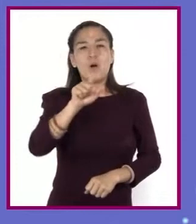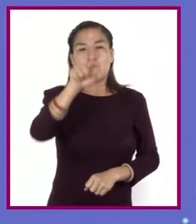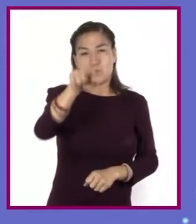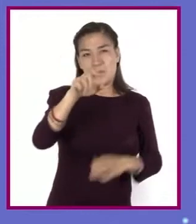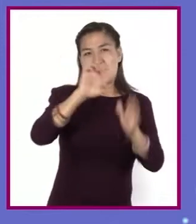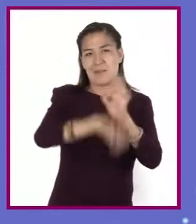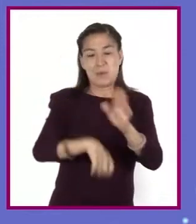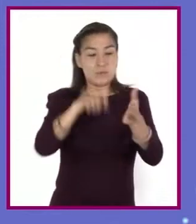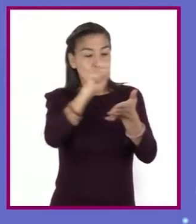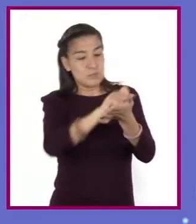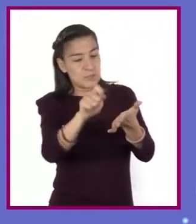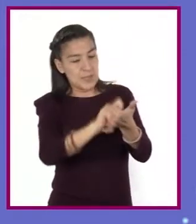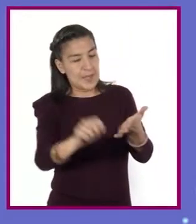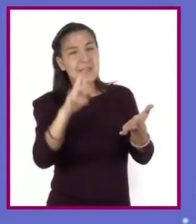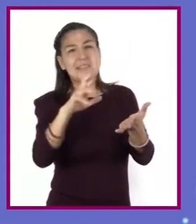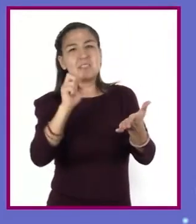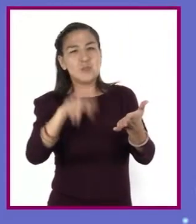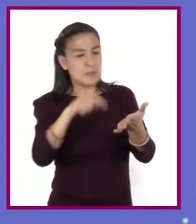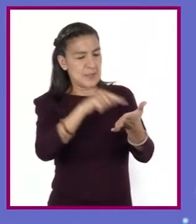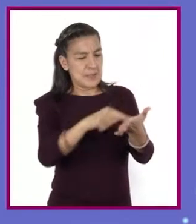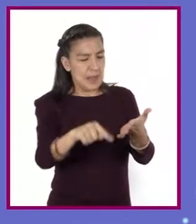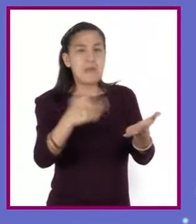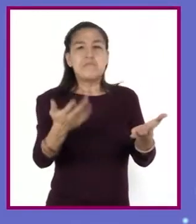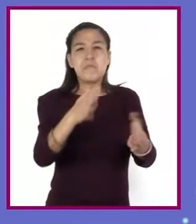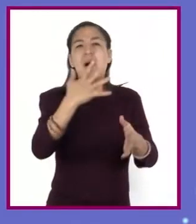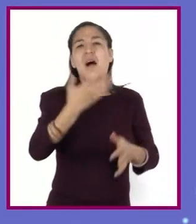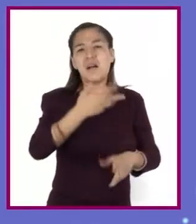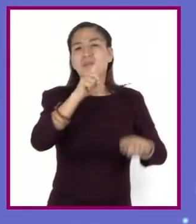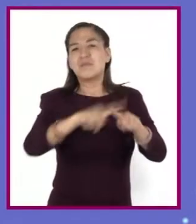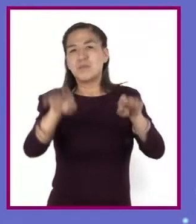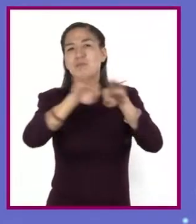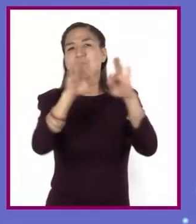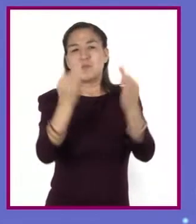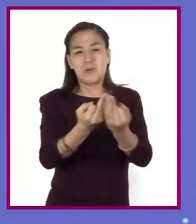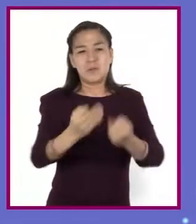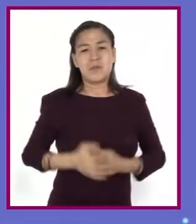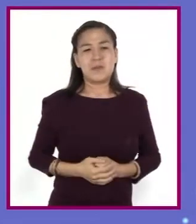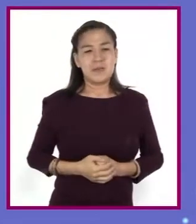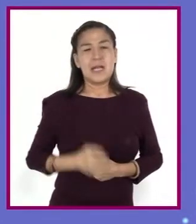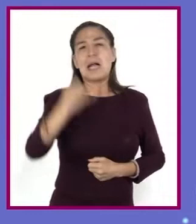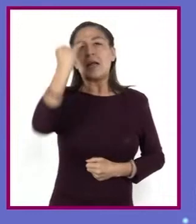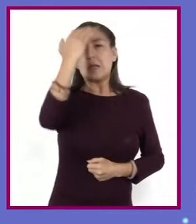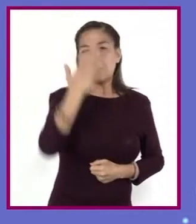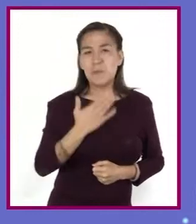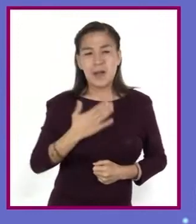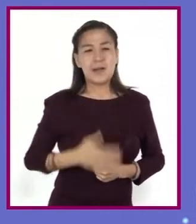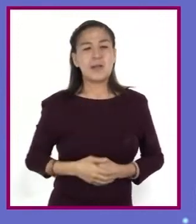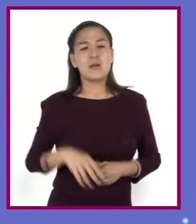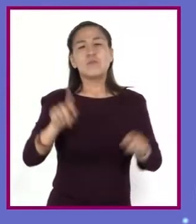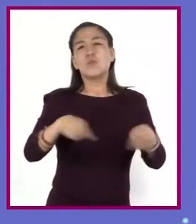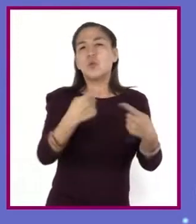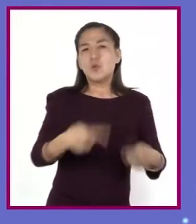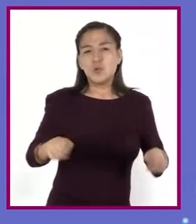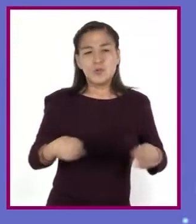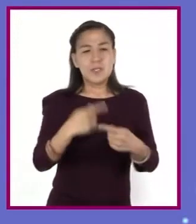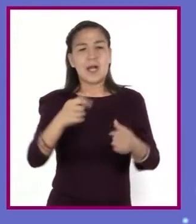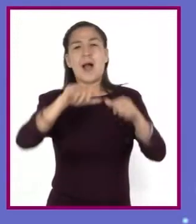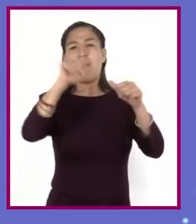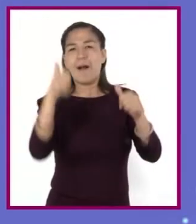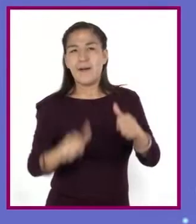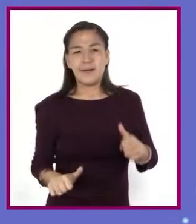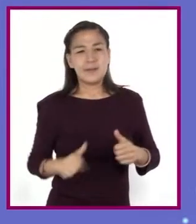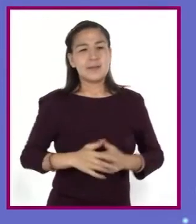nuestros resúmenes, podemos tener textos de muy diversas formas. Pueden ser imágenes, música,